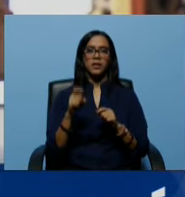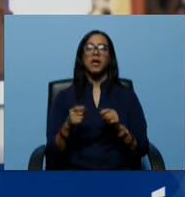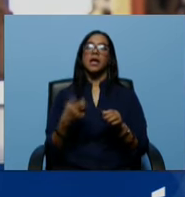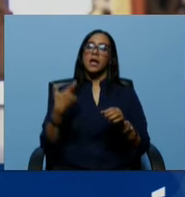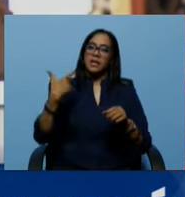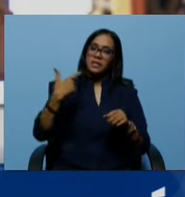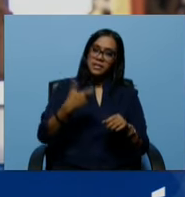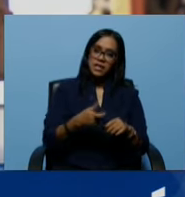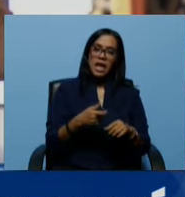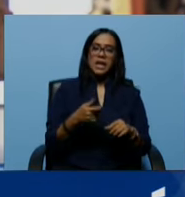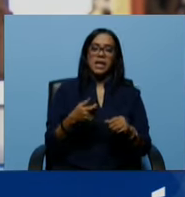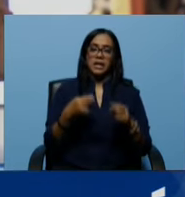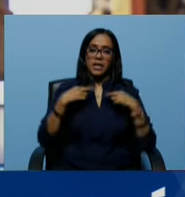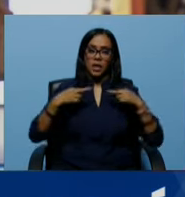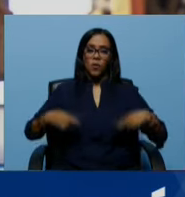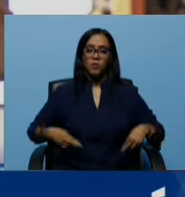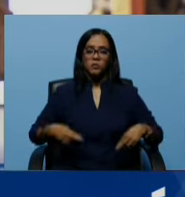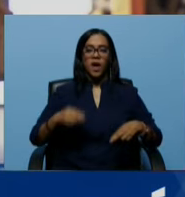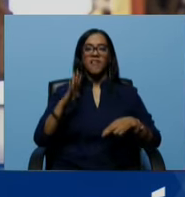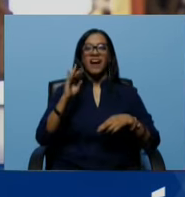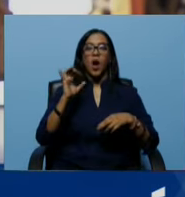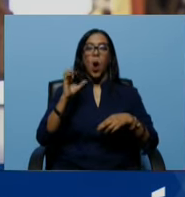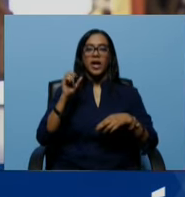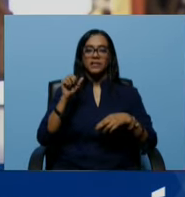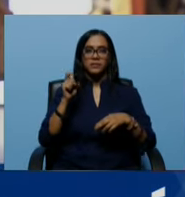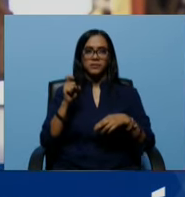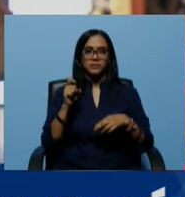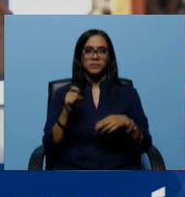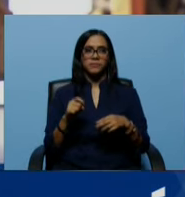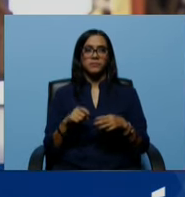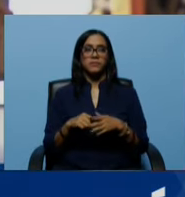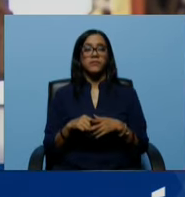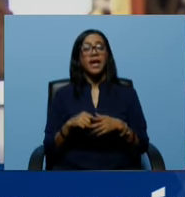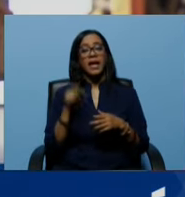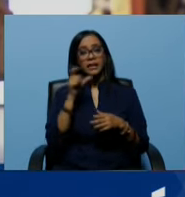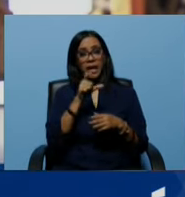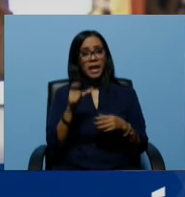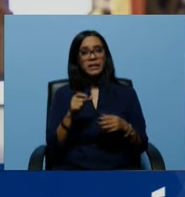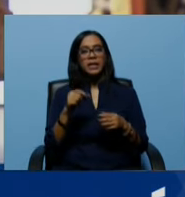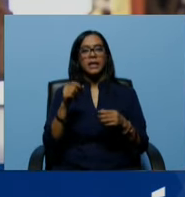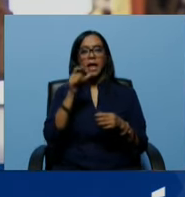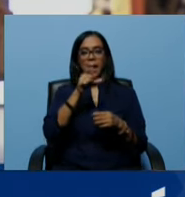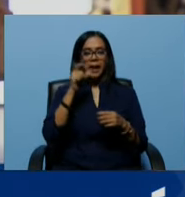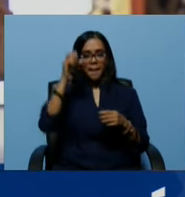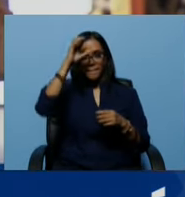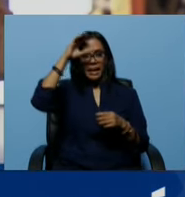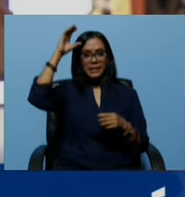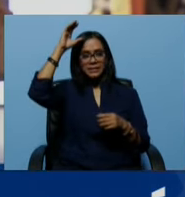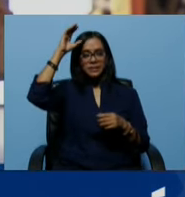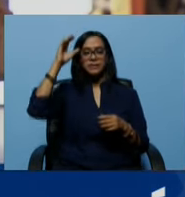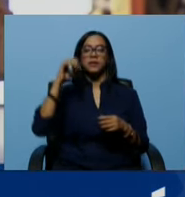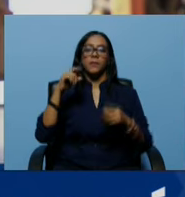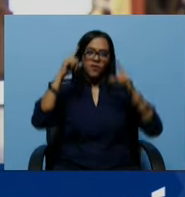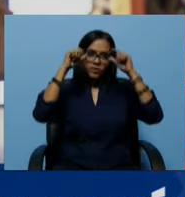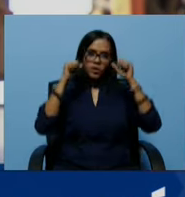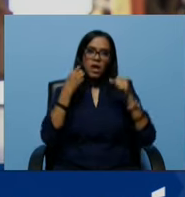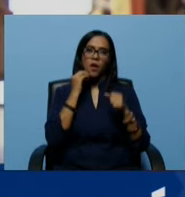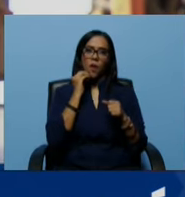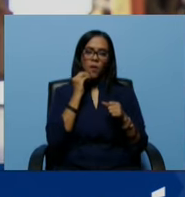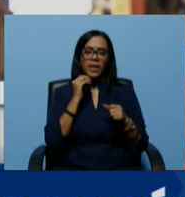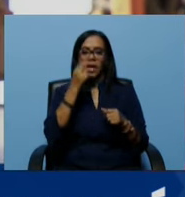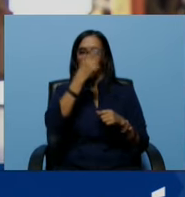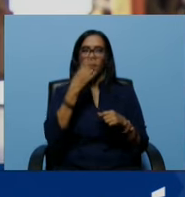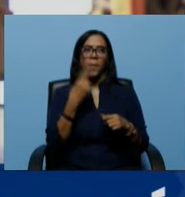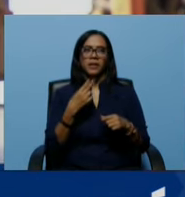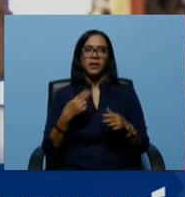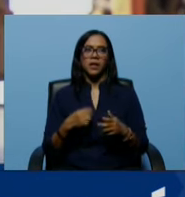Bancoes, Guillermo Lara. Ahí están, pues, gente capaz, profesional, joven y